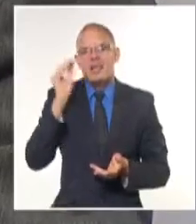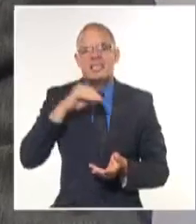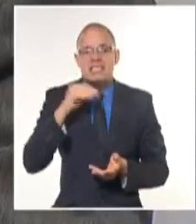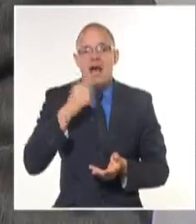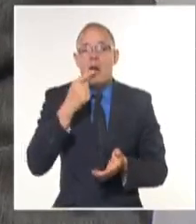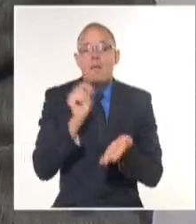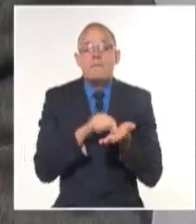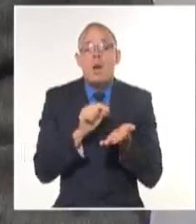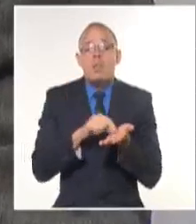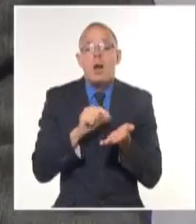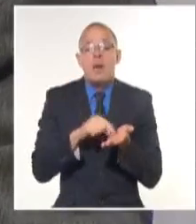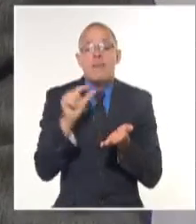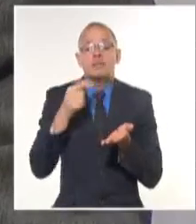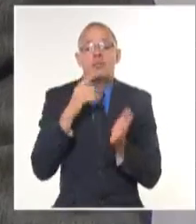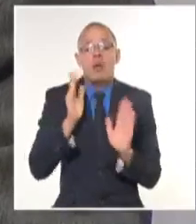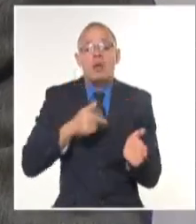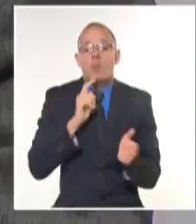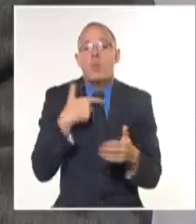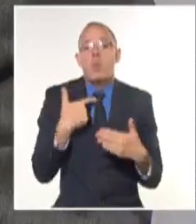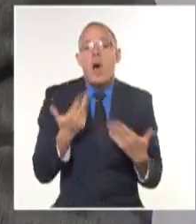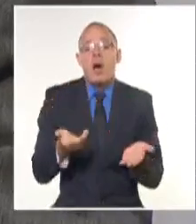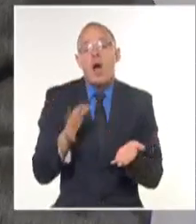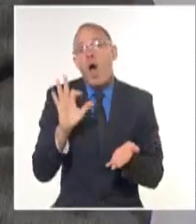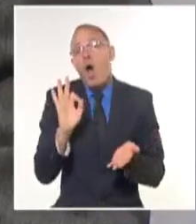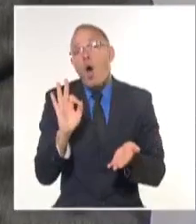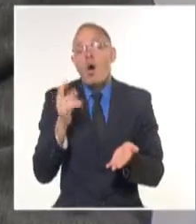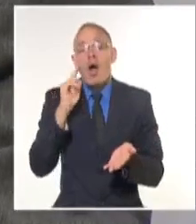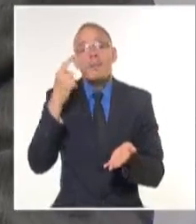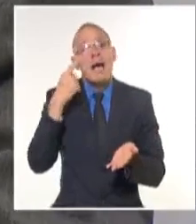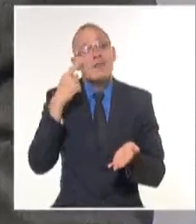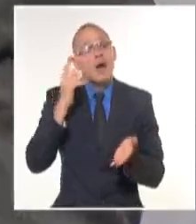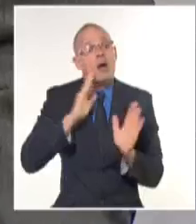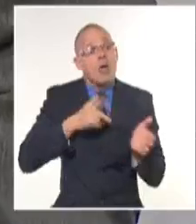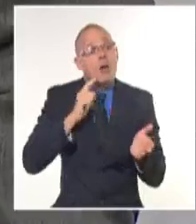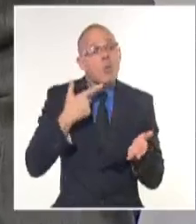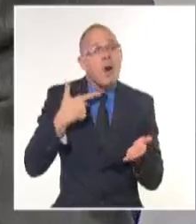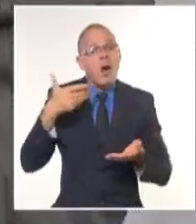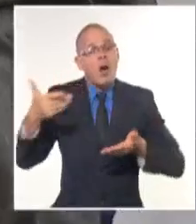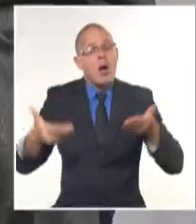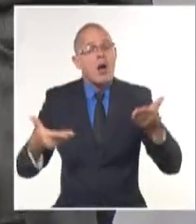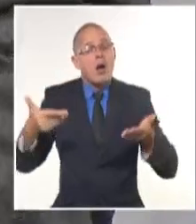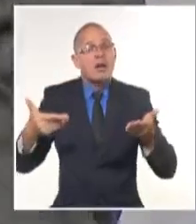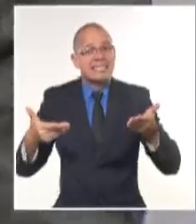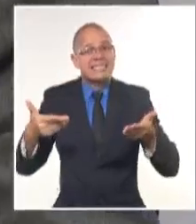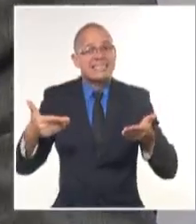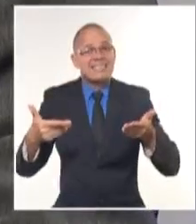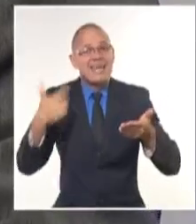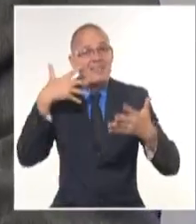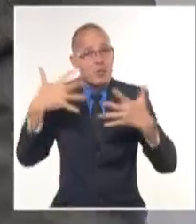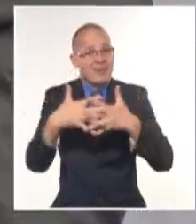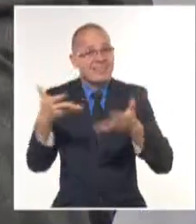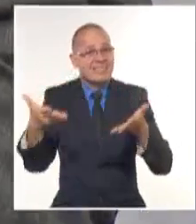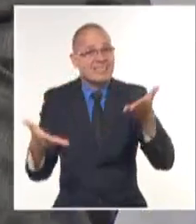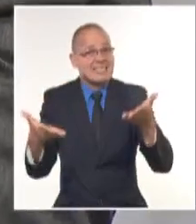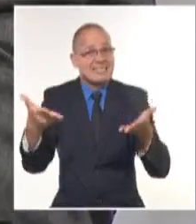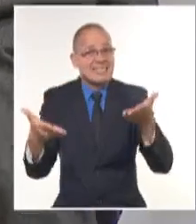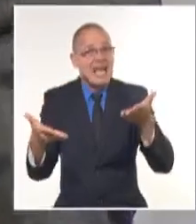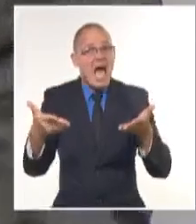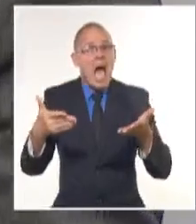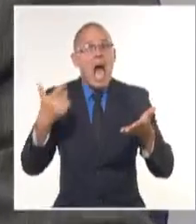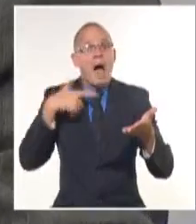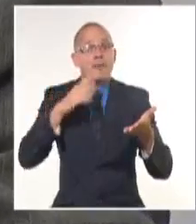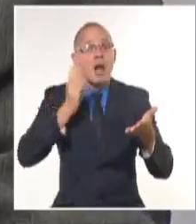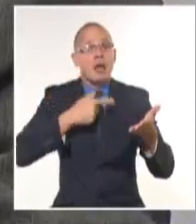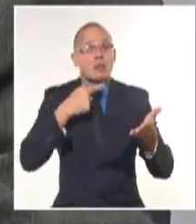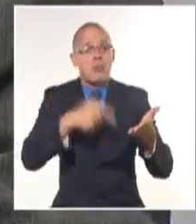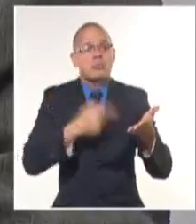no le dieron la baja, sale por ahí. Pero si no concilian, nunca muere la persona. Es así. Hay una dualidad, una responsabilidad del jefe de núcleo y una responsabilidad entonces